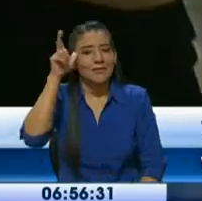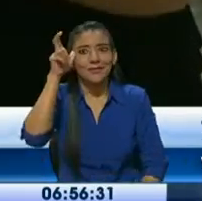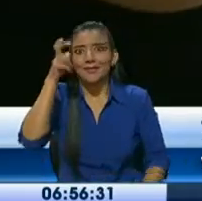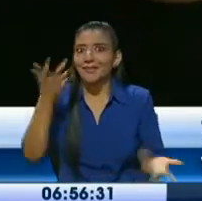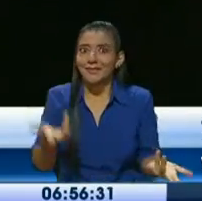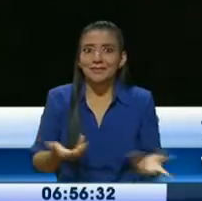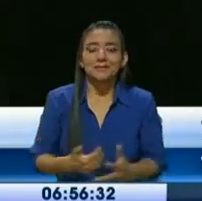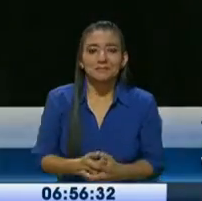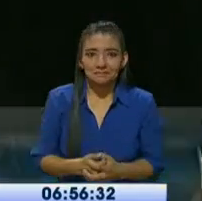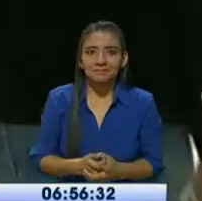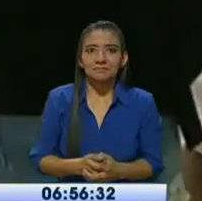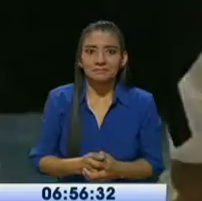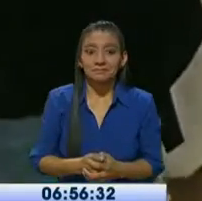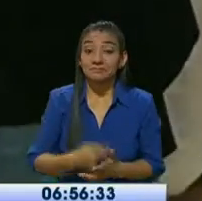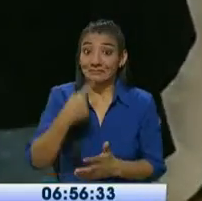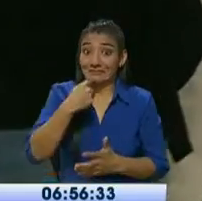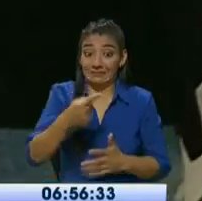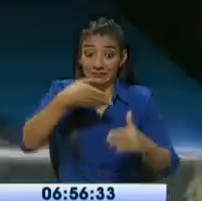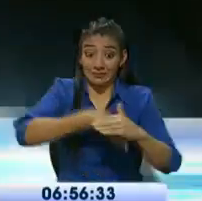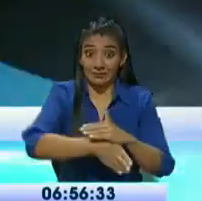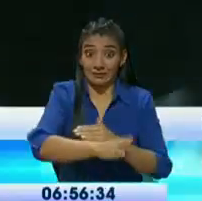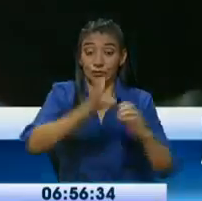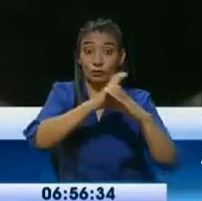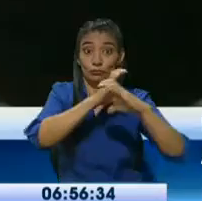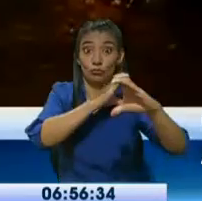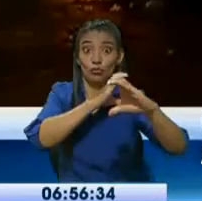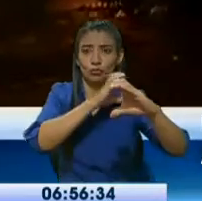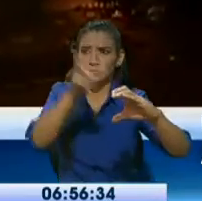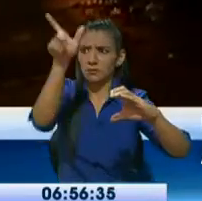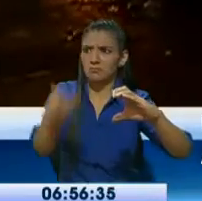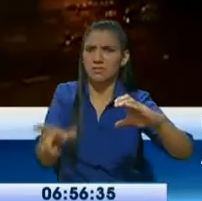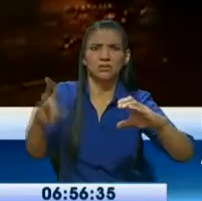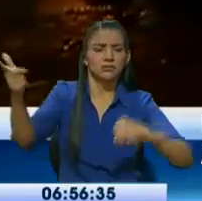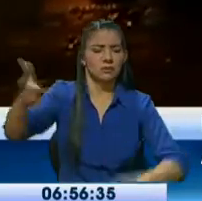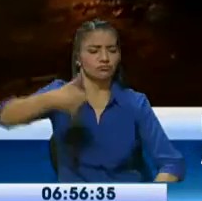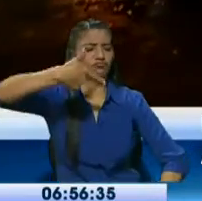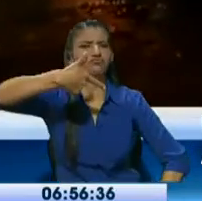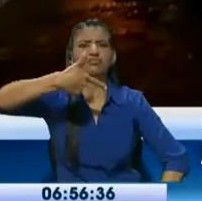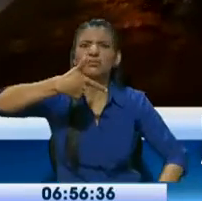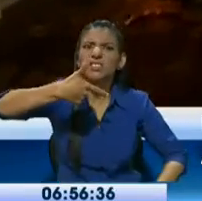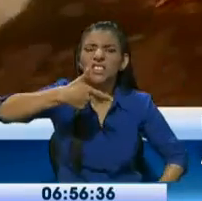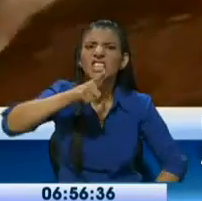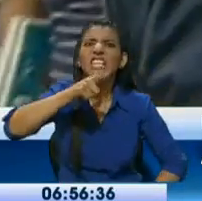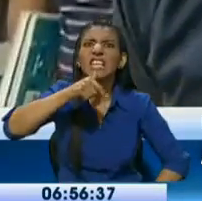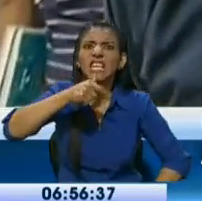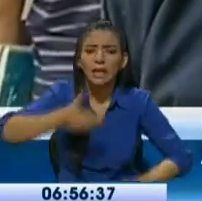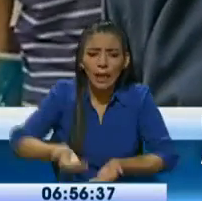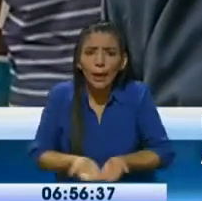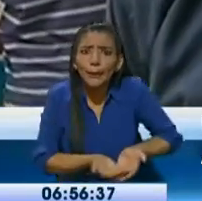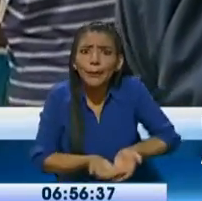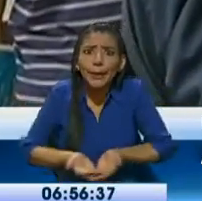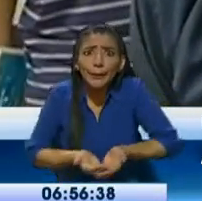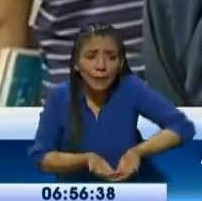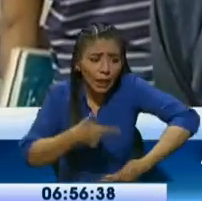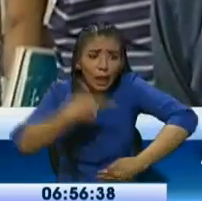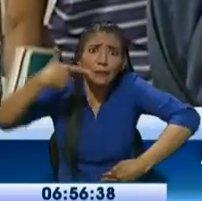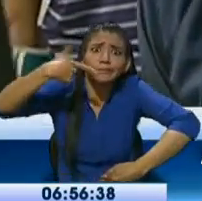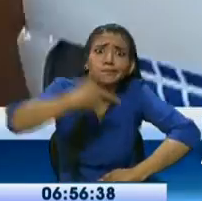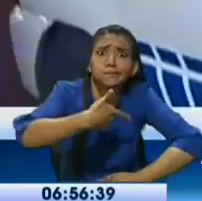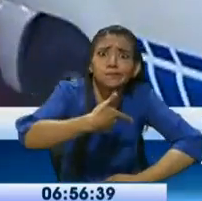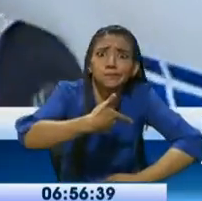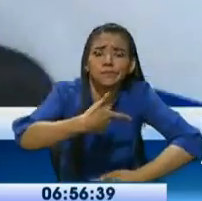Fue algo terrible. Comentan que durante el asalto, uno de los delincuentes apuntó con un arma de fuego a una recién